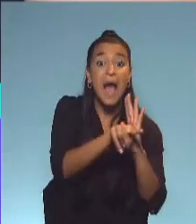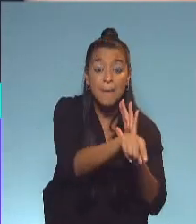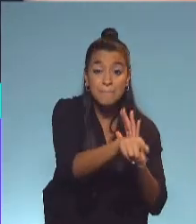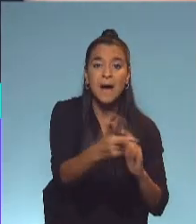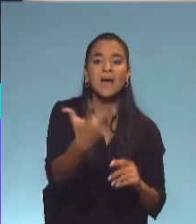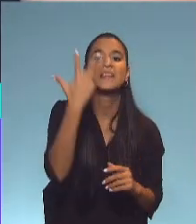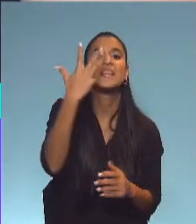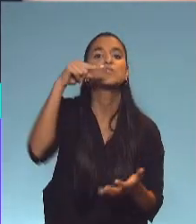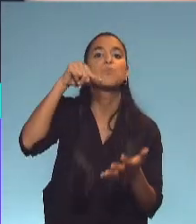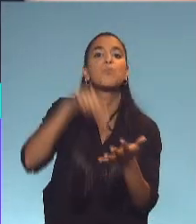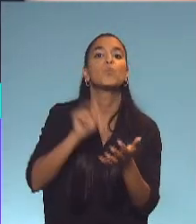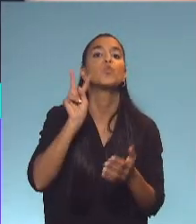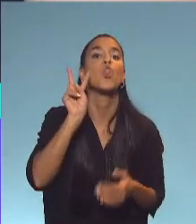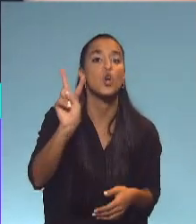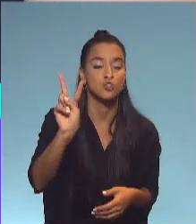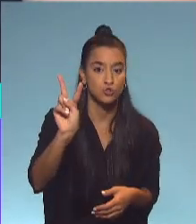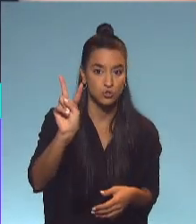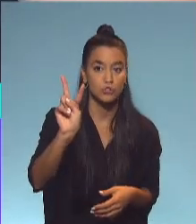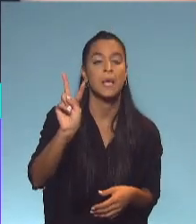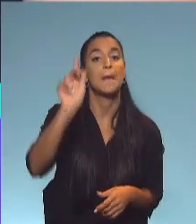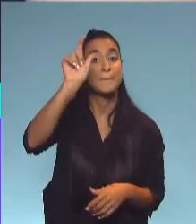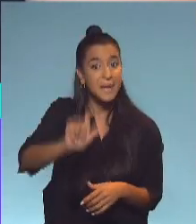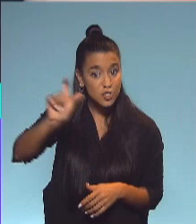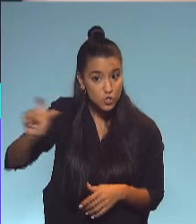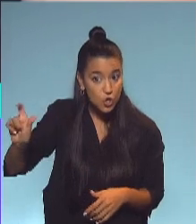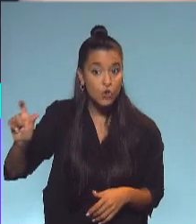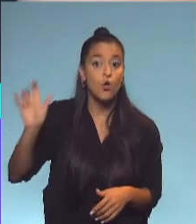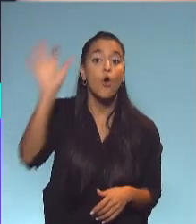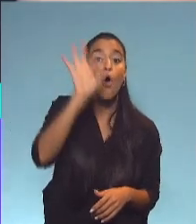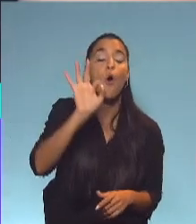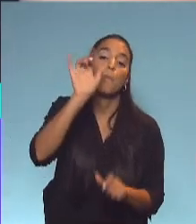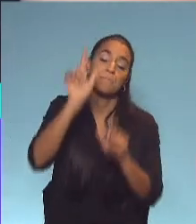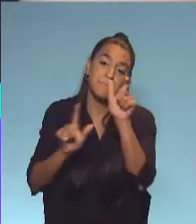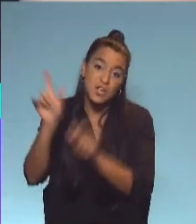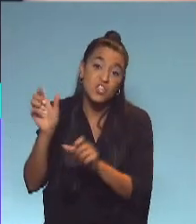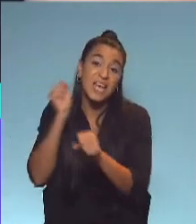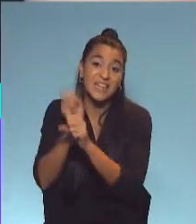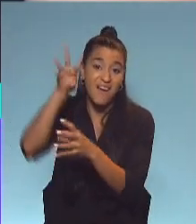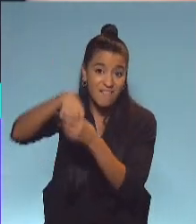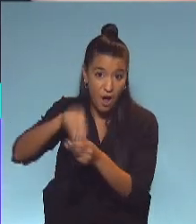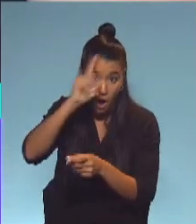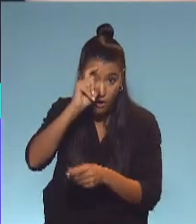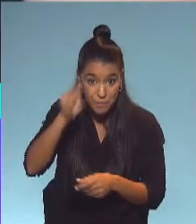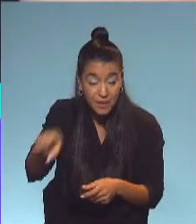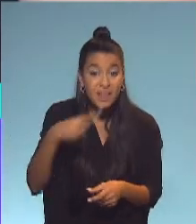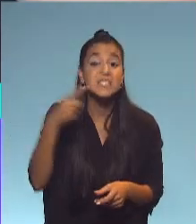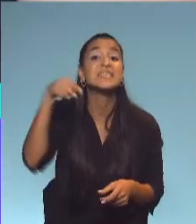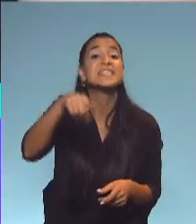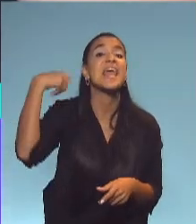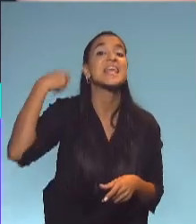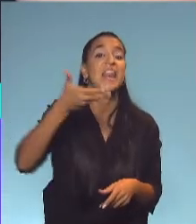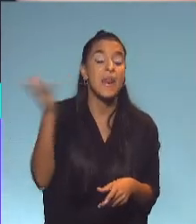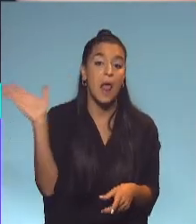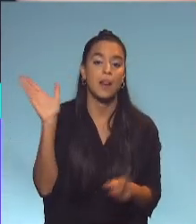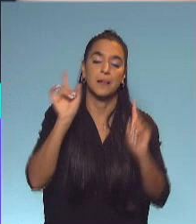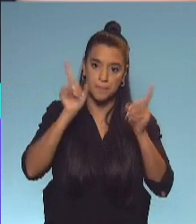necesario 3.2 personas o personales de Ujú, salud, eso en general.